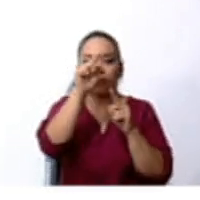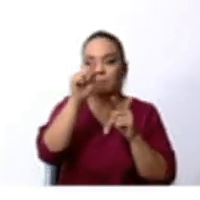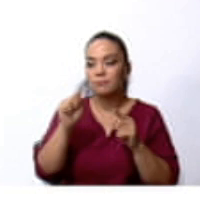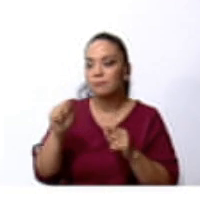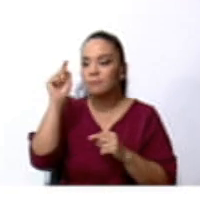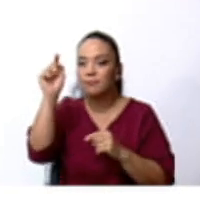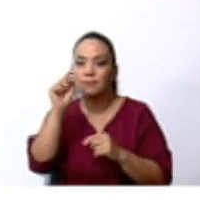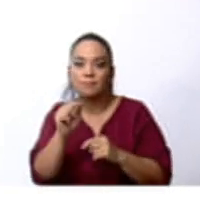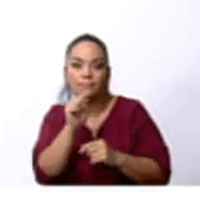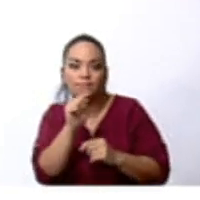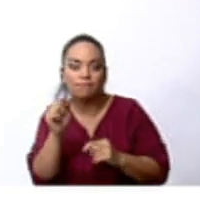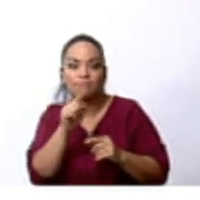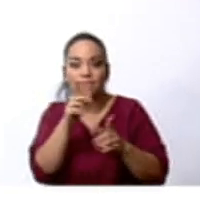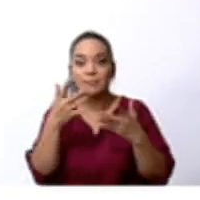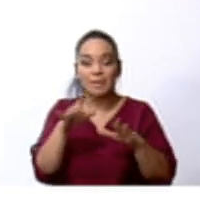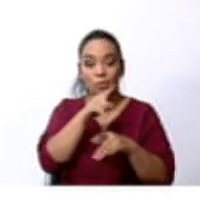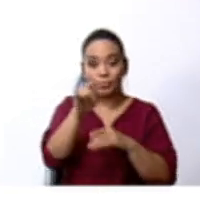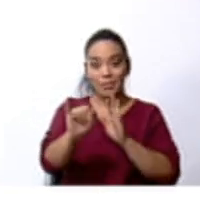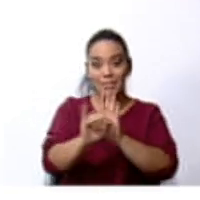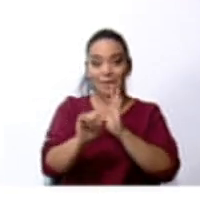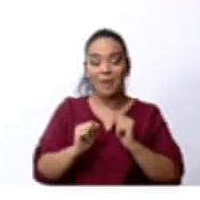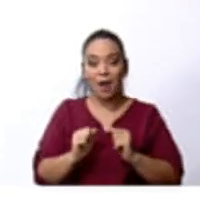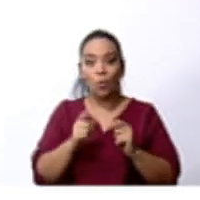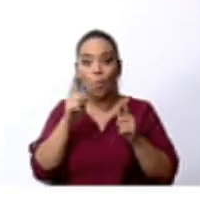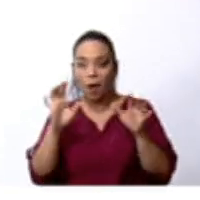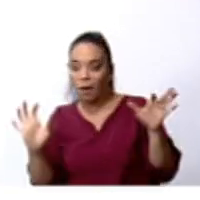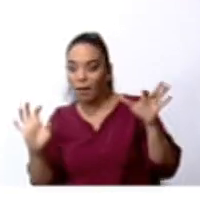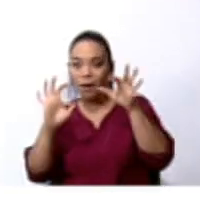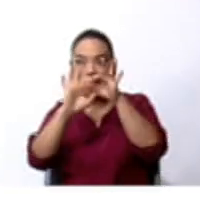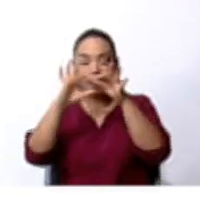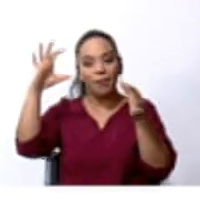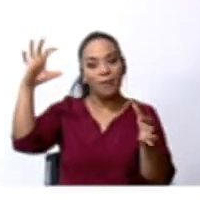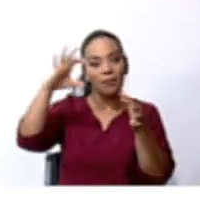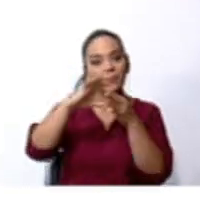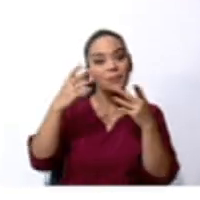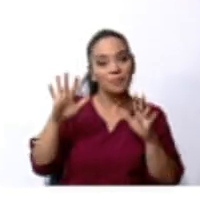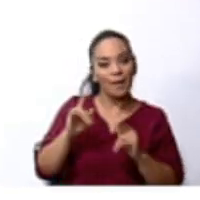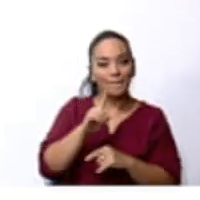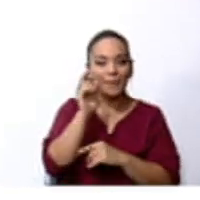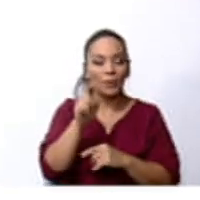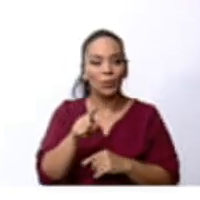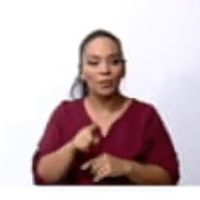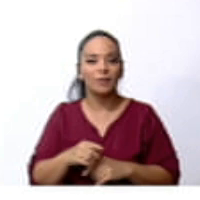Ya identificaron su palabra, la palabra en imprenta con la cursiva.